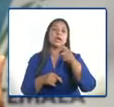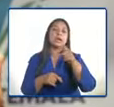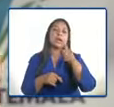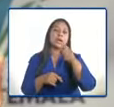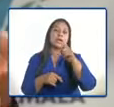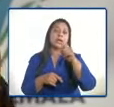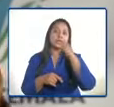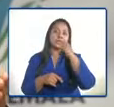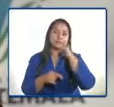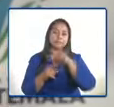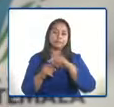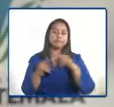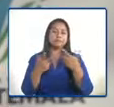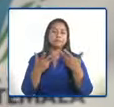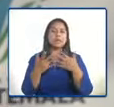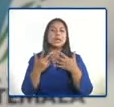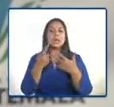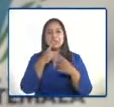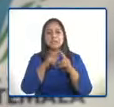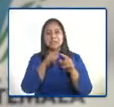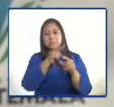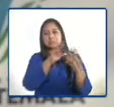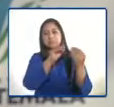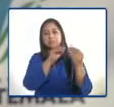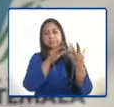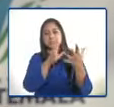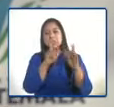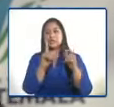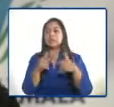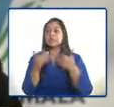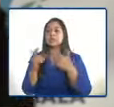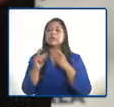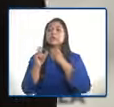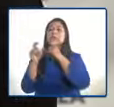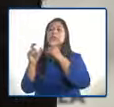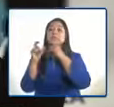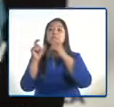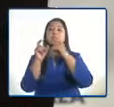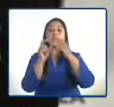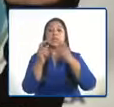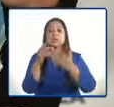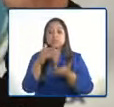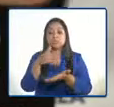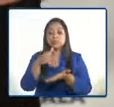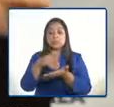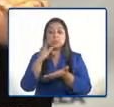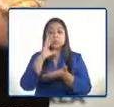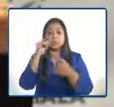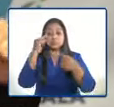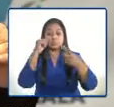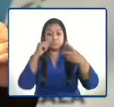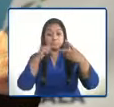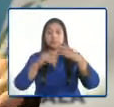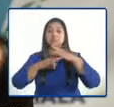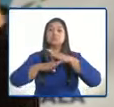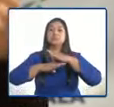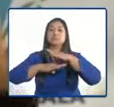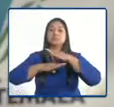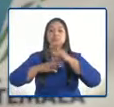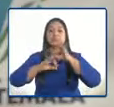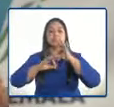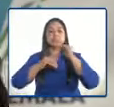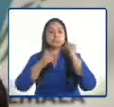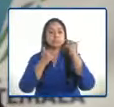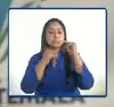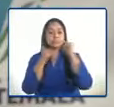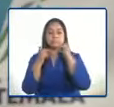Estados Unidos, en donde vamos a empezar a certificar los centros debido a que estamos cumpliendo con los estándares internacionales, de